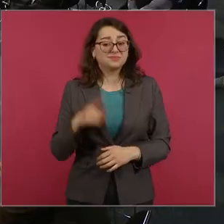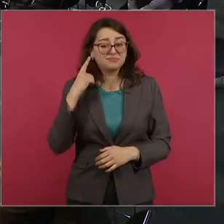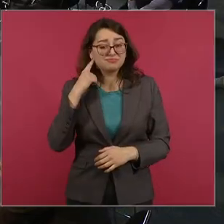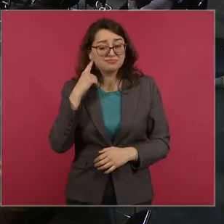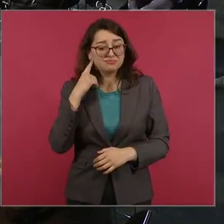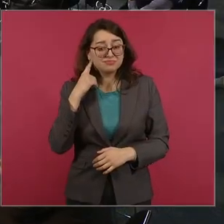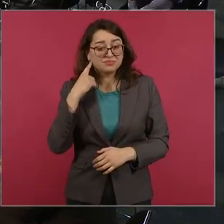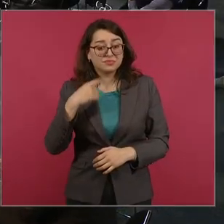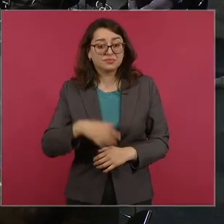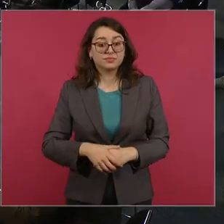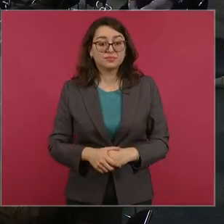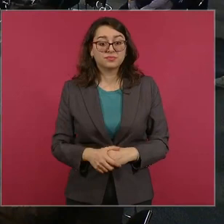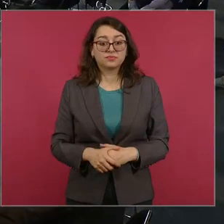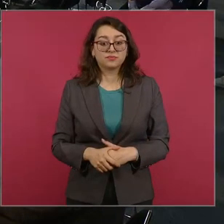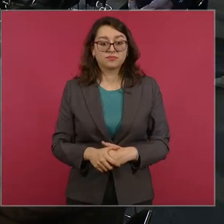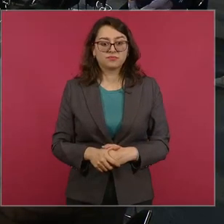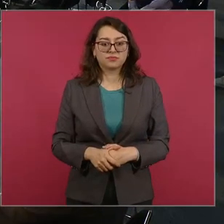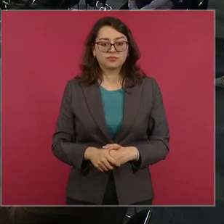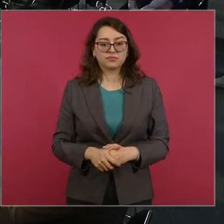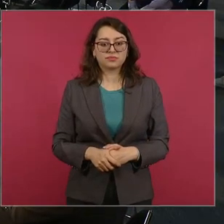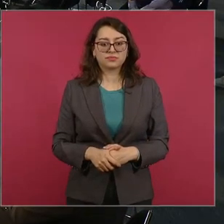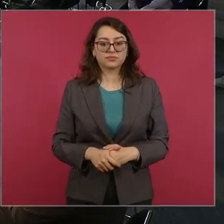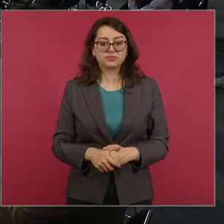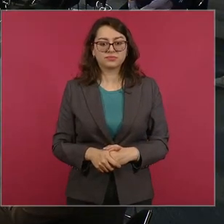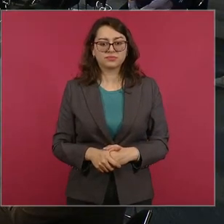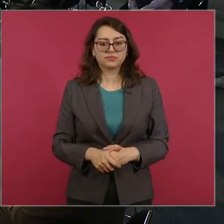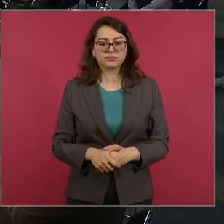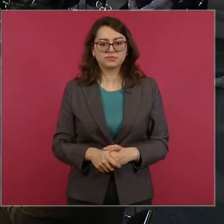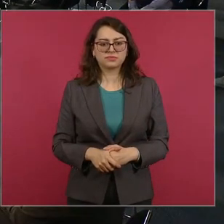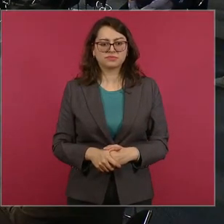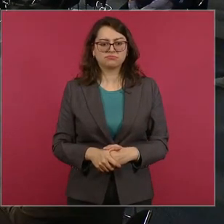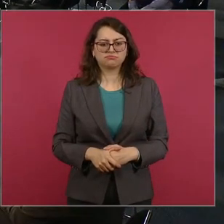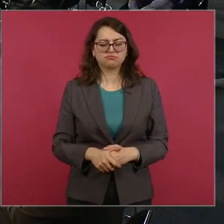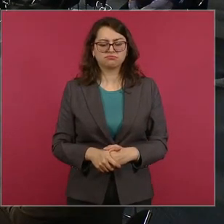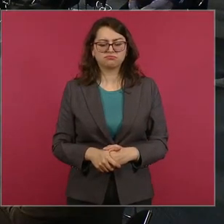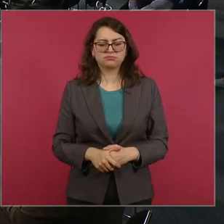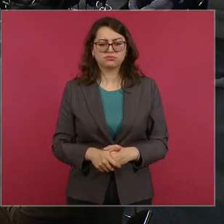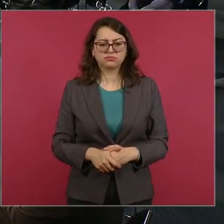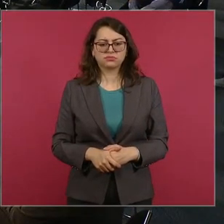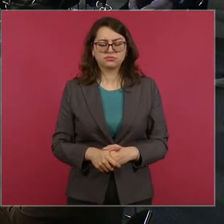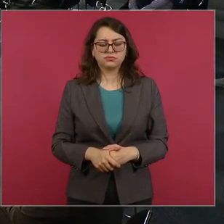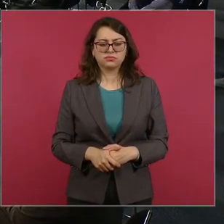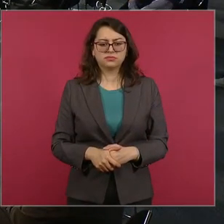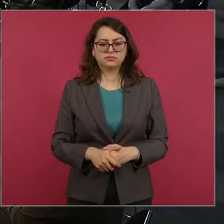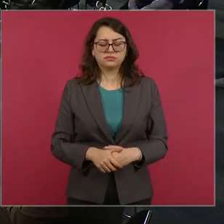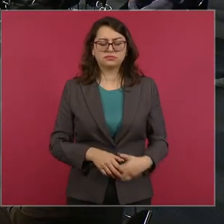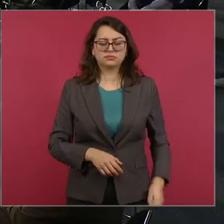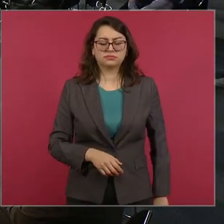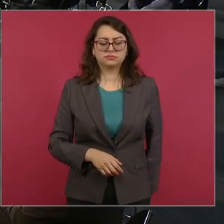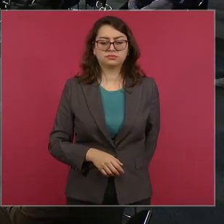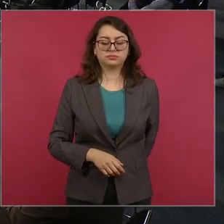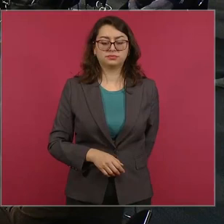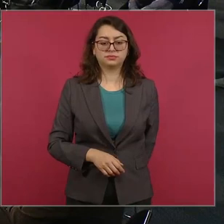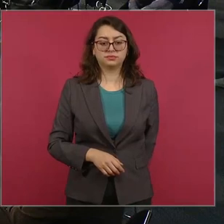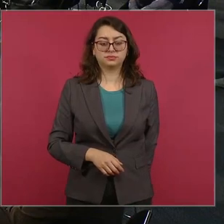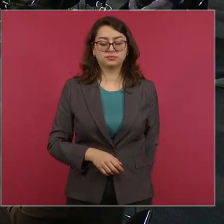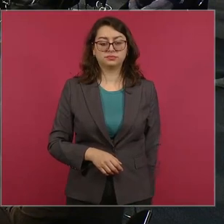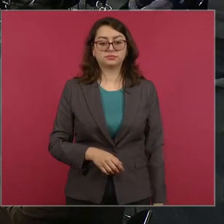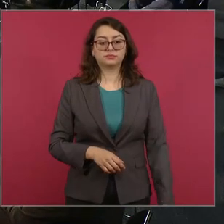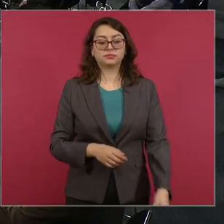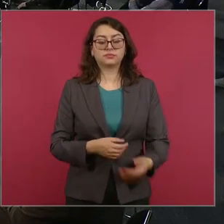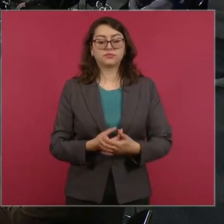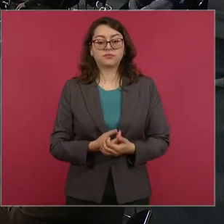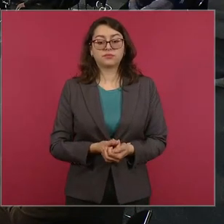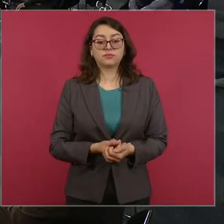políticos por encima de carreras consulares sí es que la política es